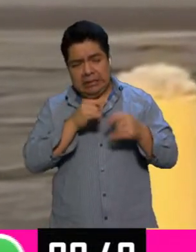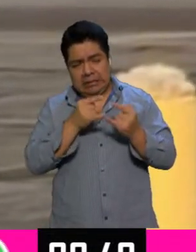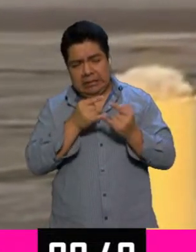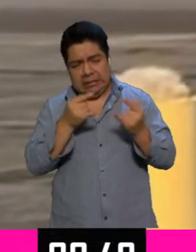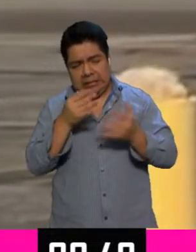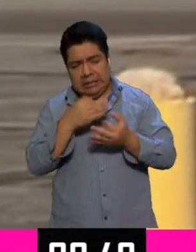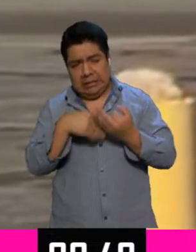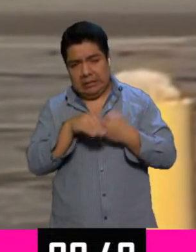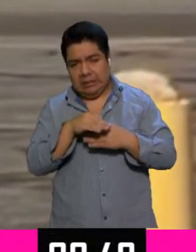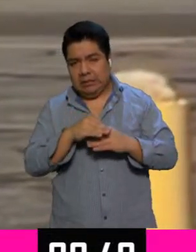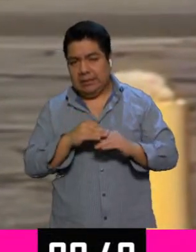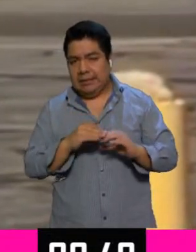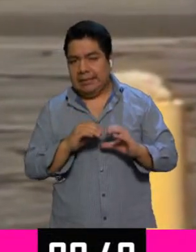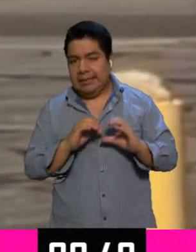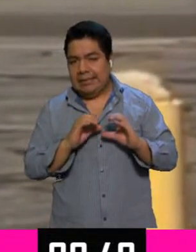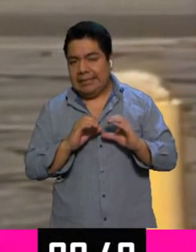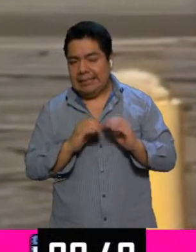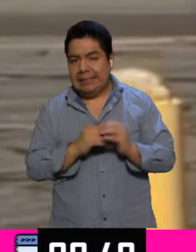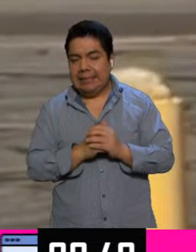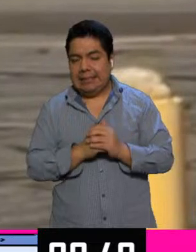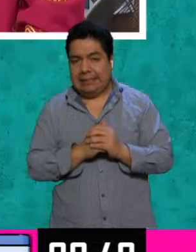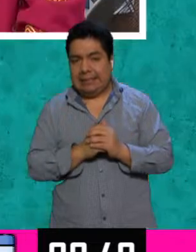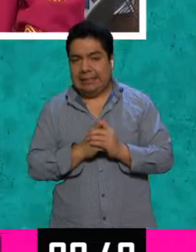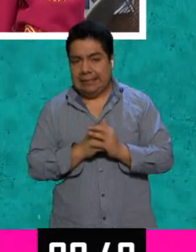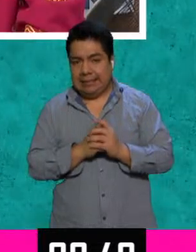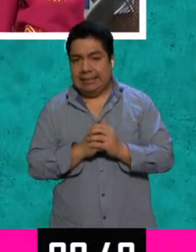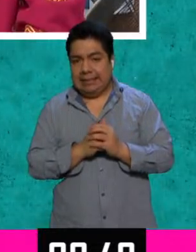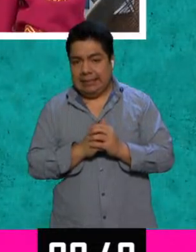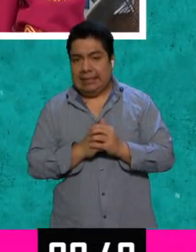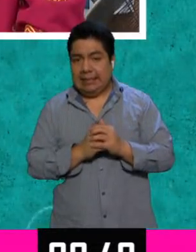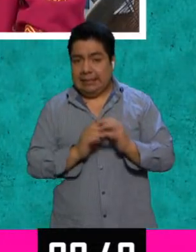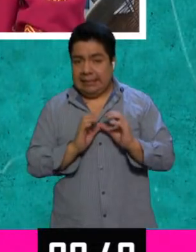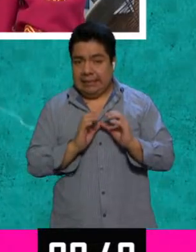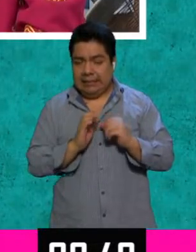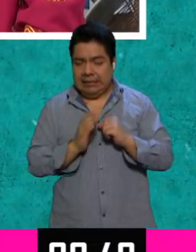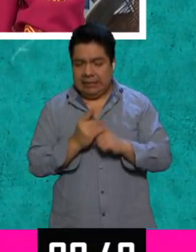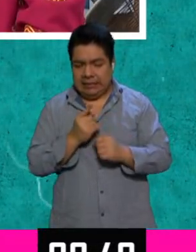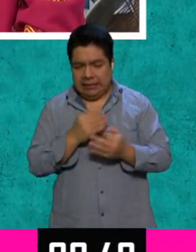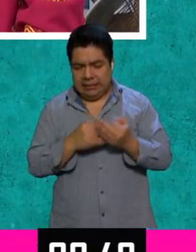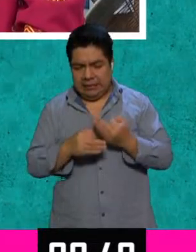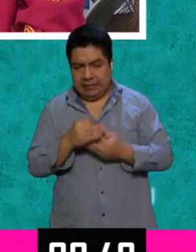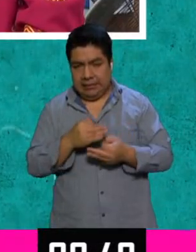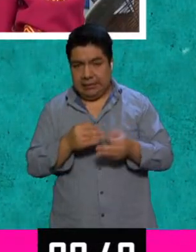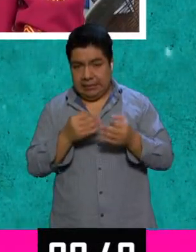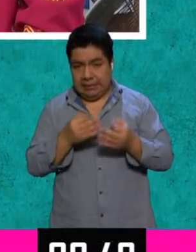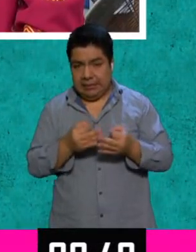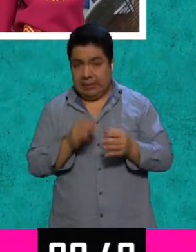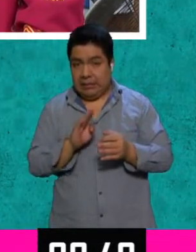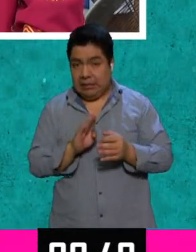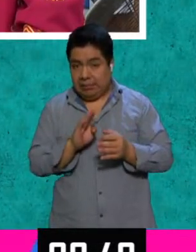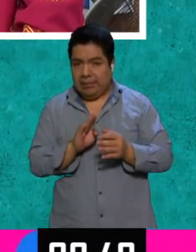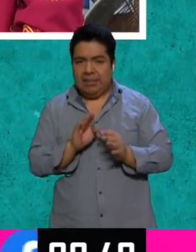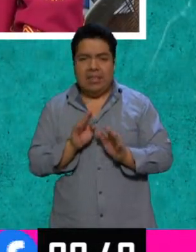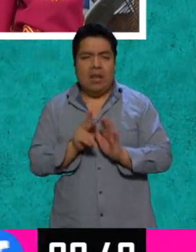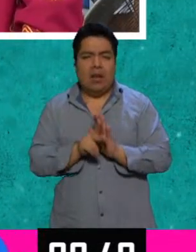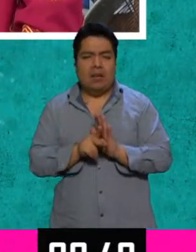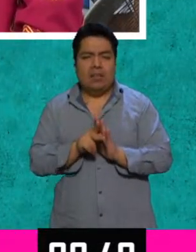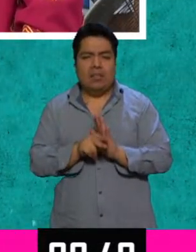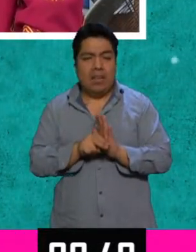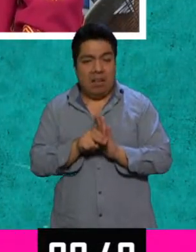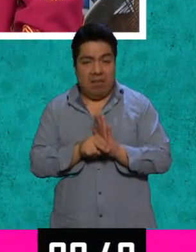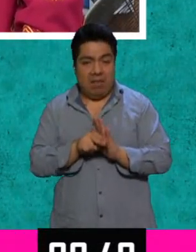humanidad. Cuidado, Aguas. porque esto caray. corresponde a esa narrativa Netflix, y esa narrativa